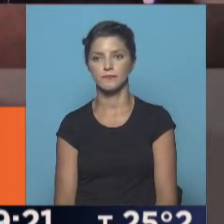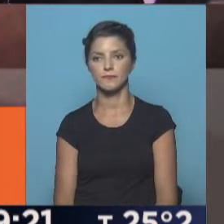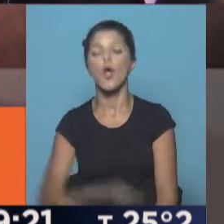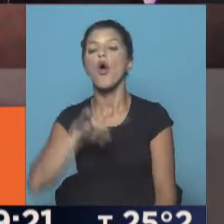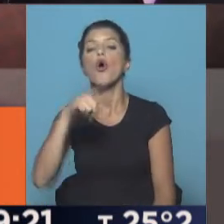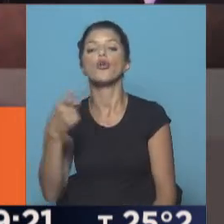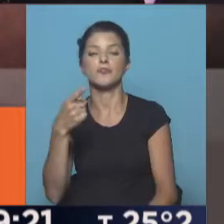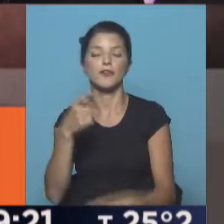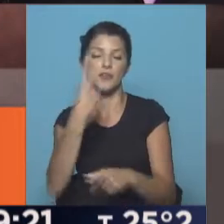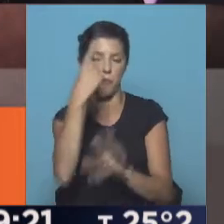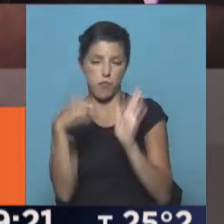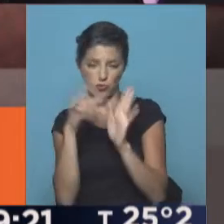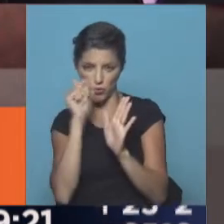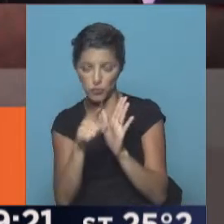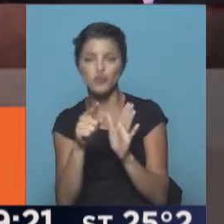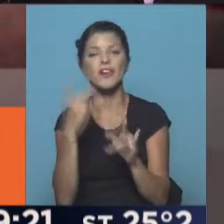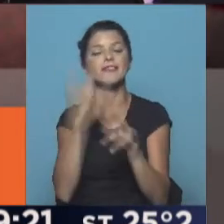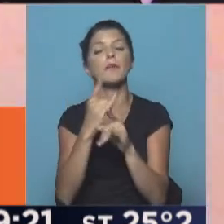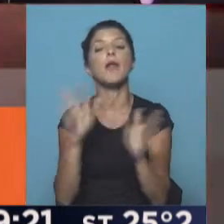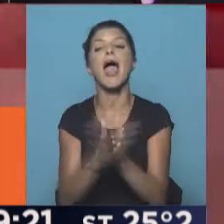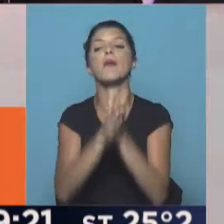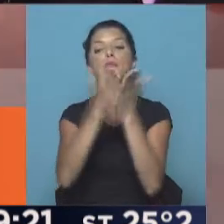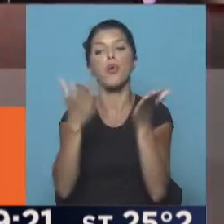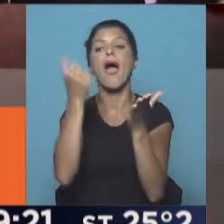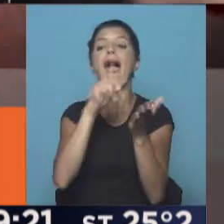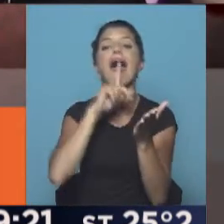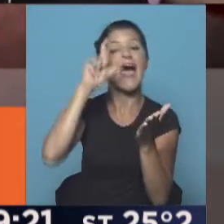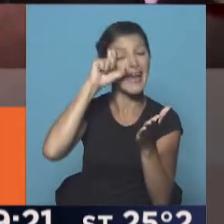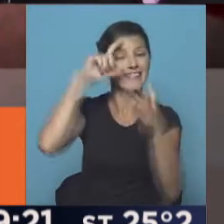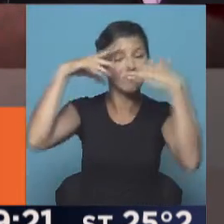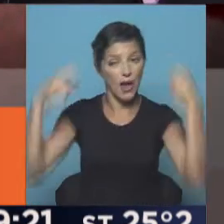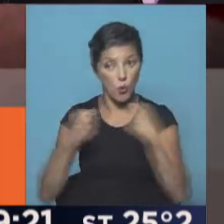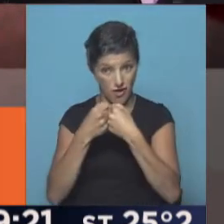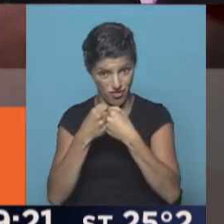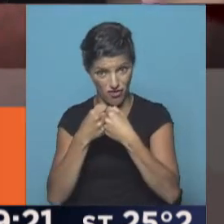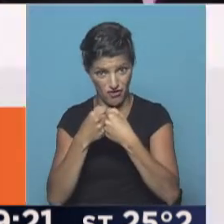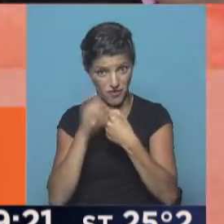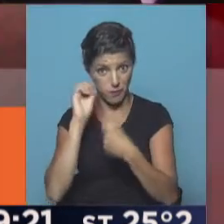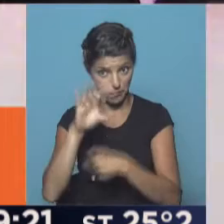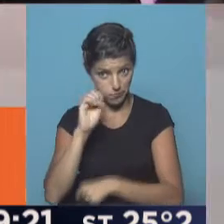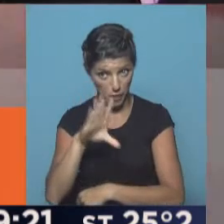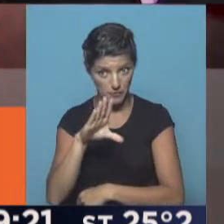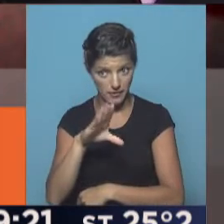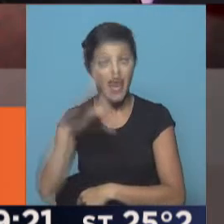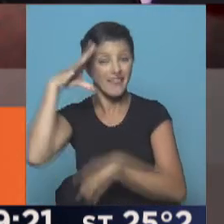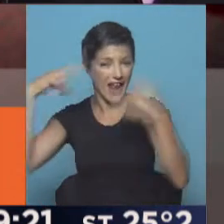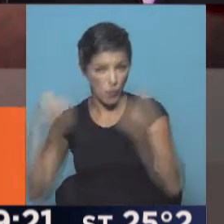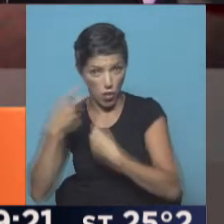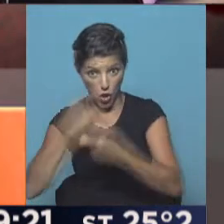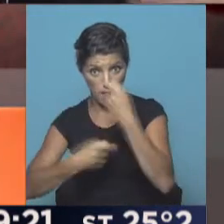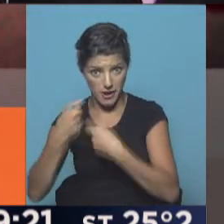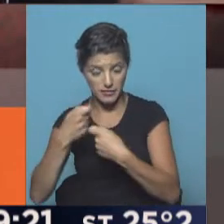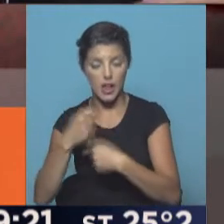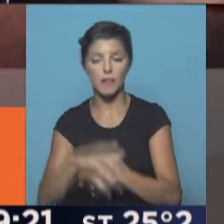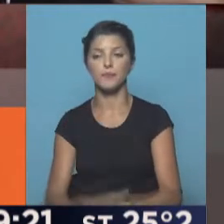de batalla en la campaña fue su libro El arte del acuerdo comercial, ¿no? The Art of the Deal, el arte del trato, del acuerdo comercial. Y él,